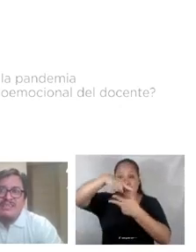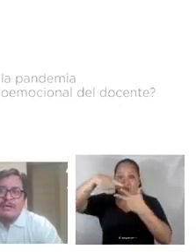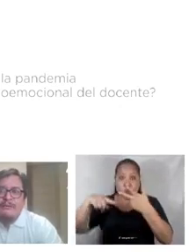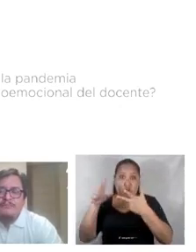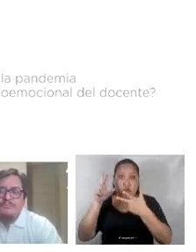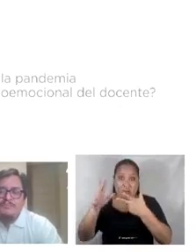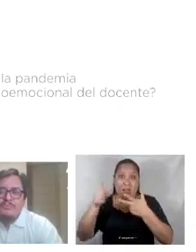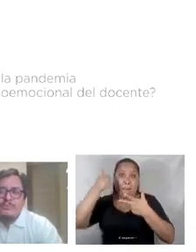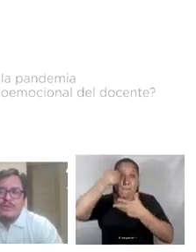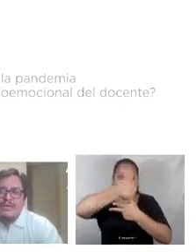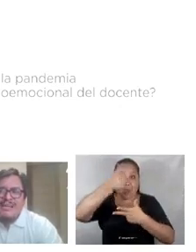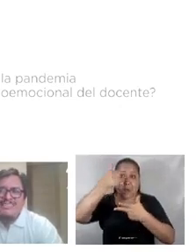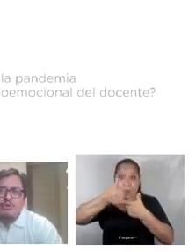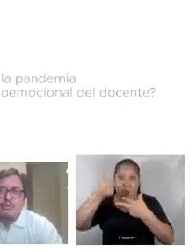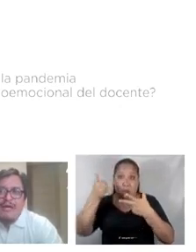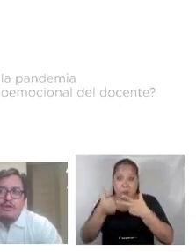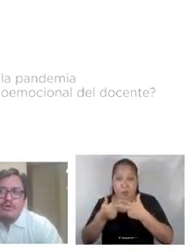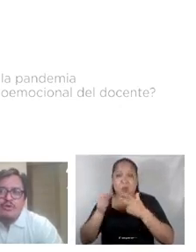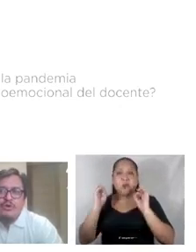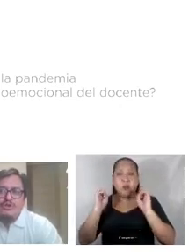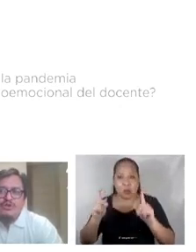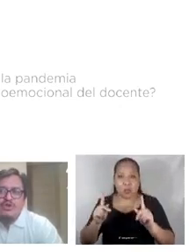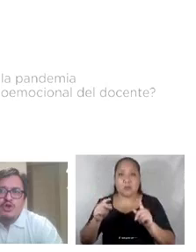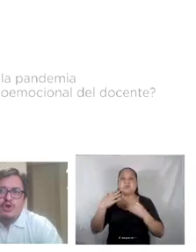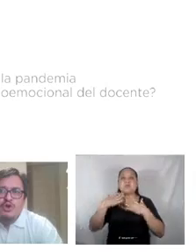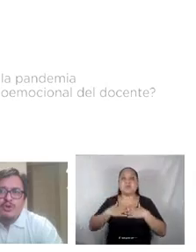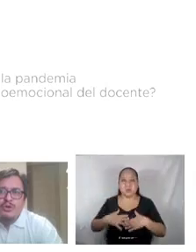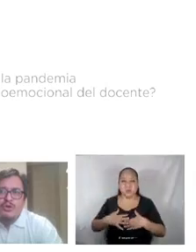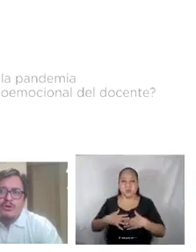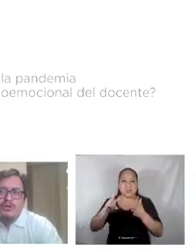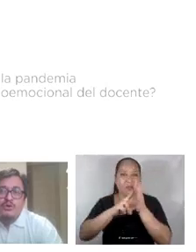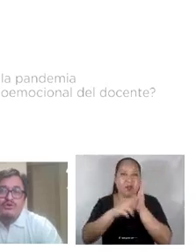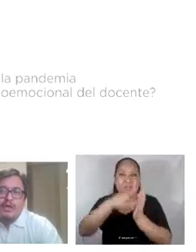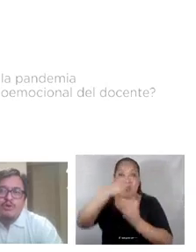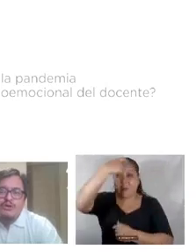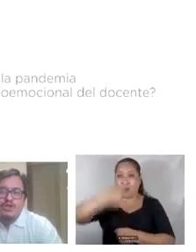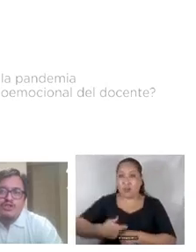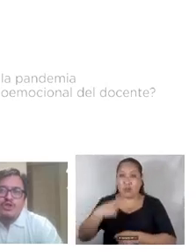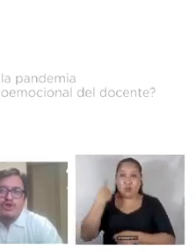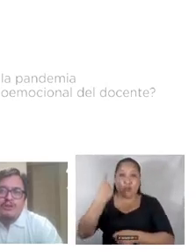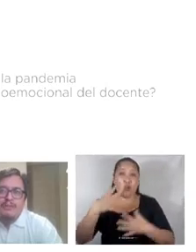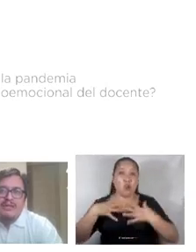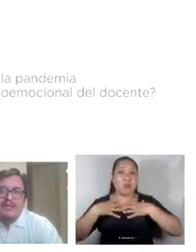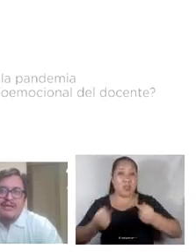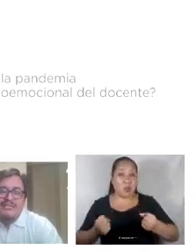hace entender que el ser humano no solo, su